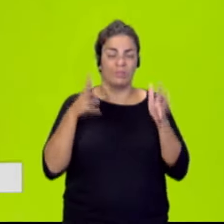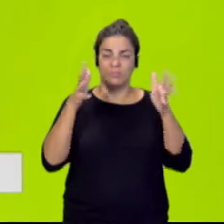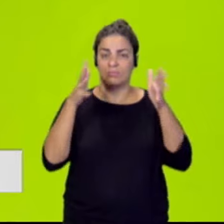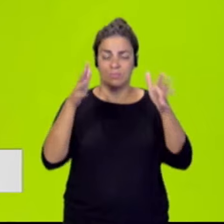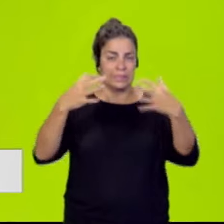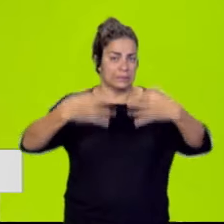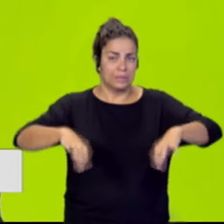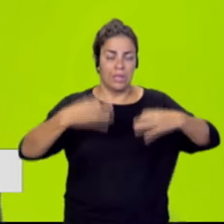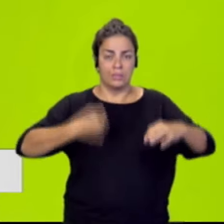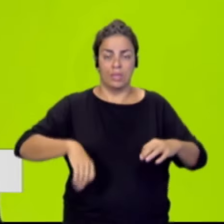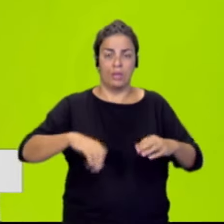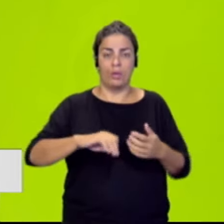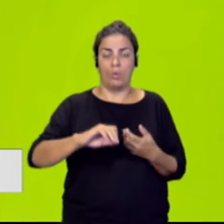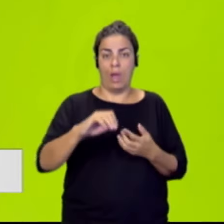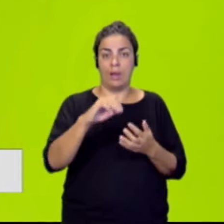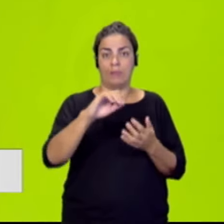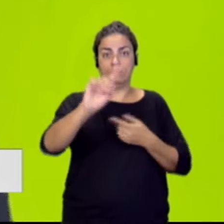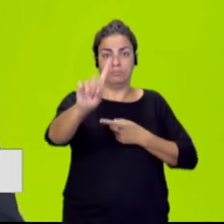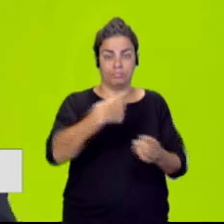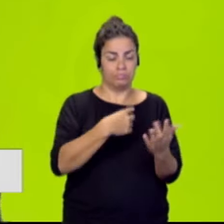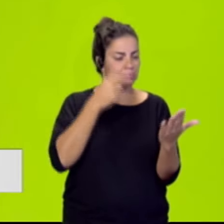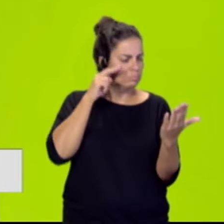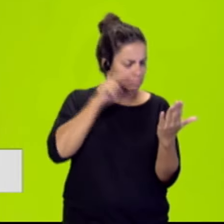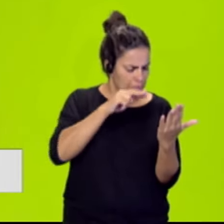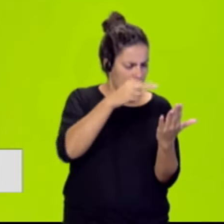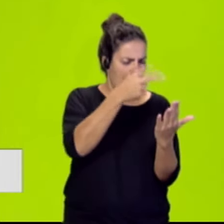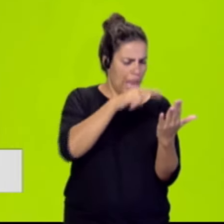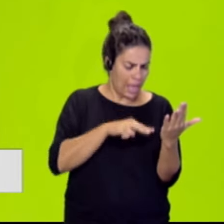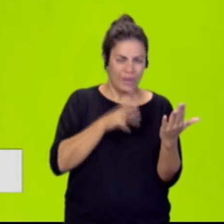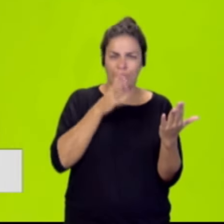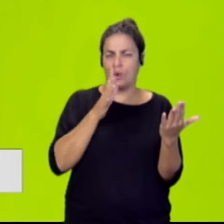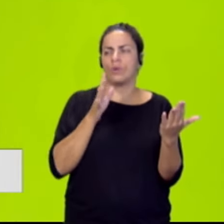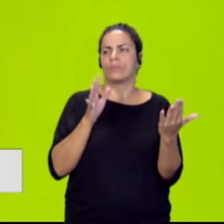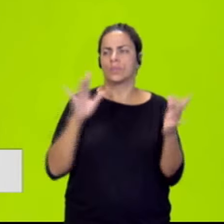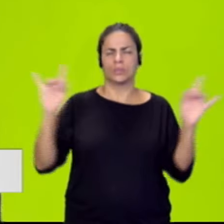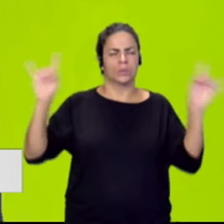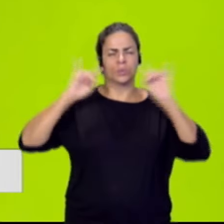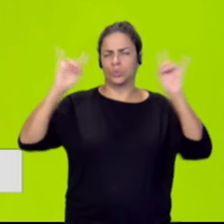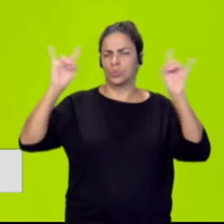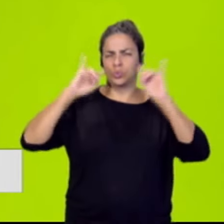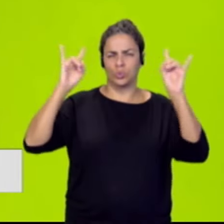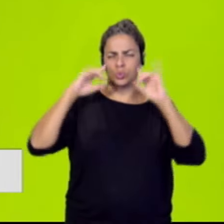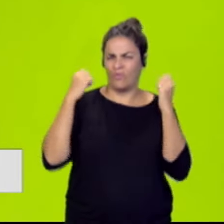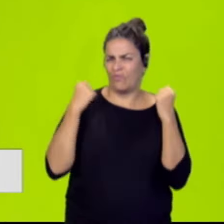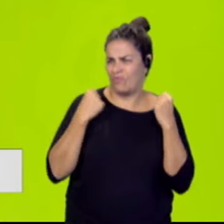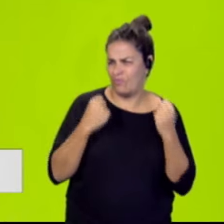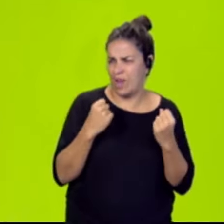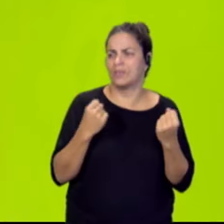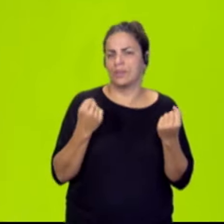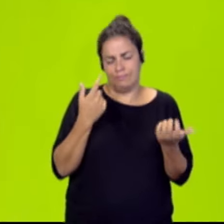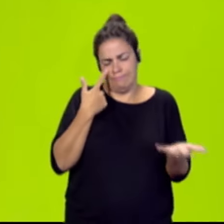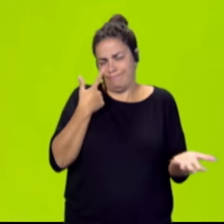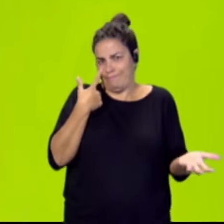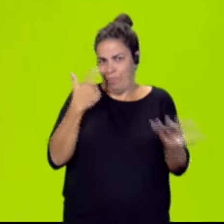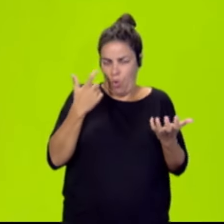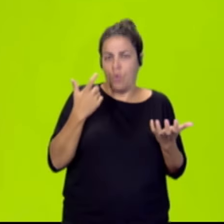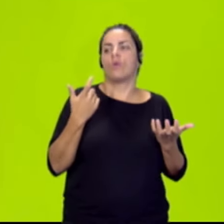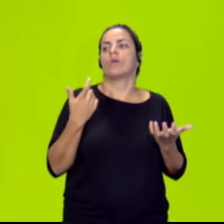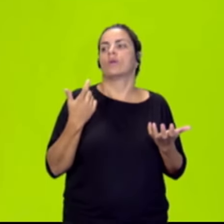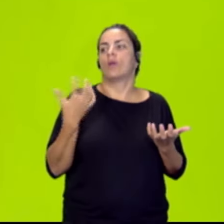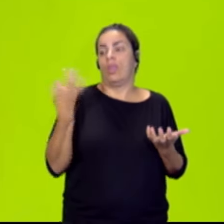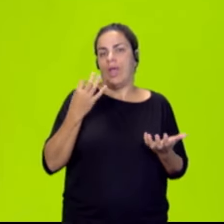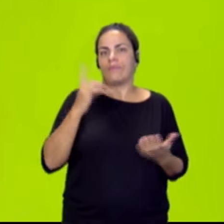básicamente leer el mensaje con atención, va a ser un pitido muy estridente, muy evidente, habrá que coger